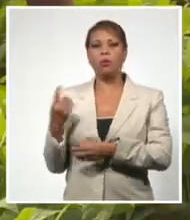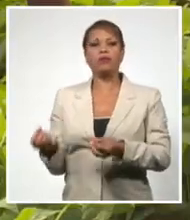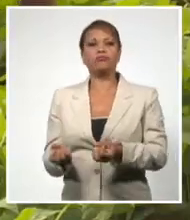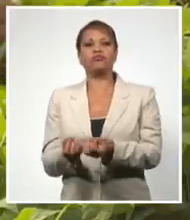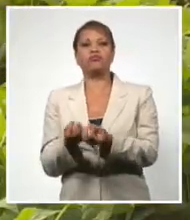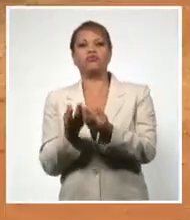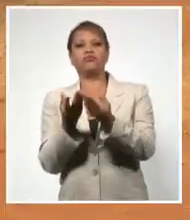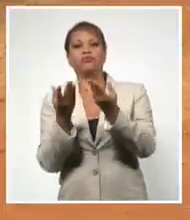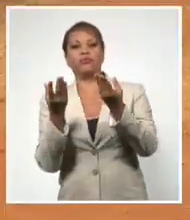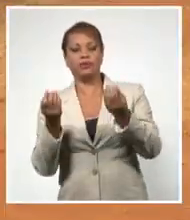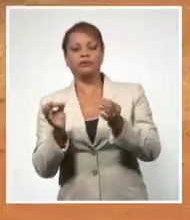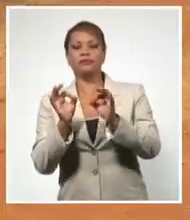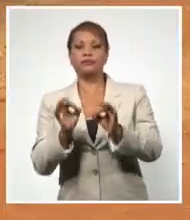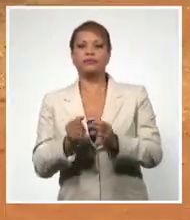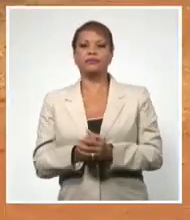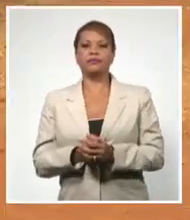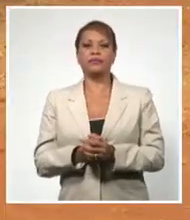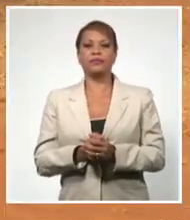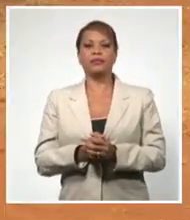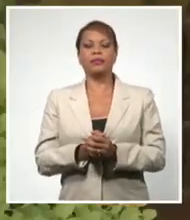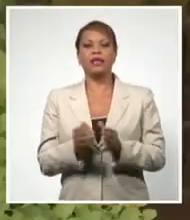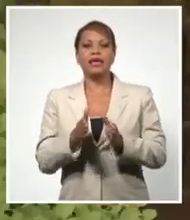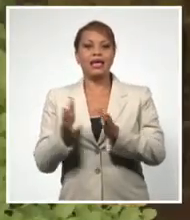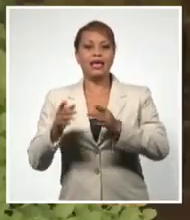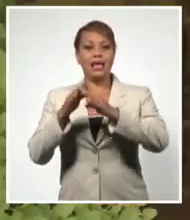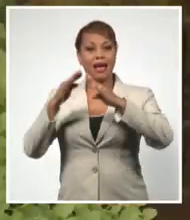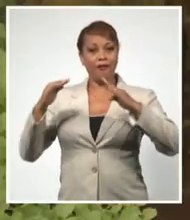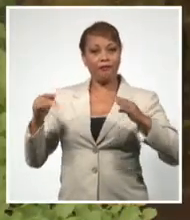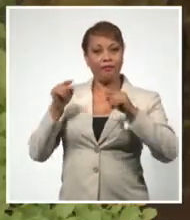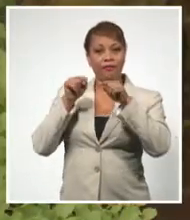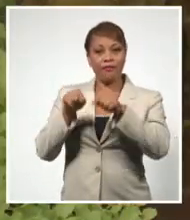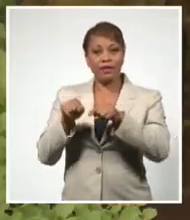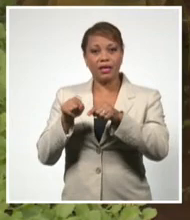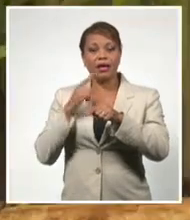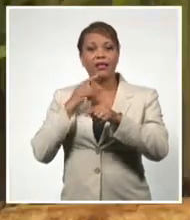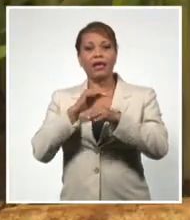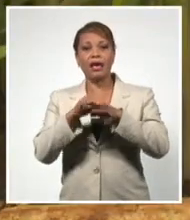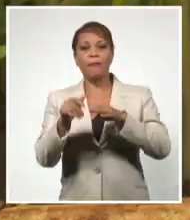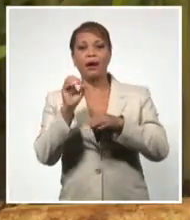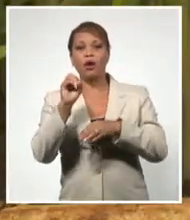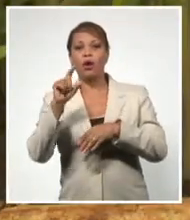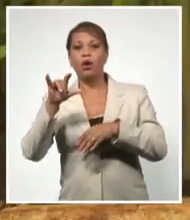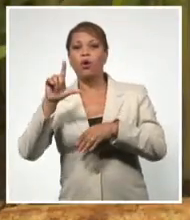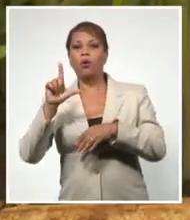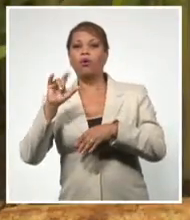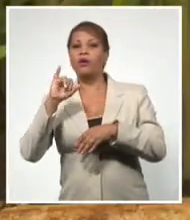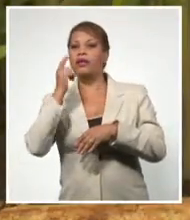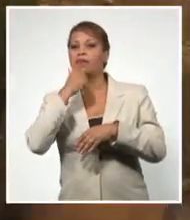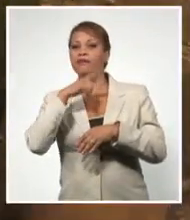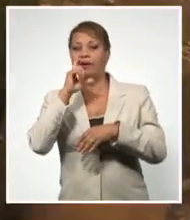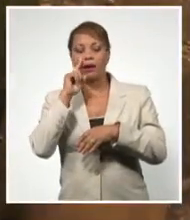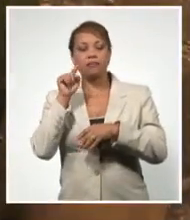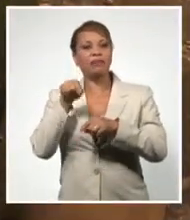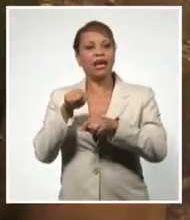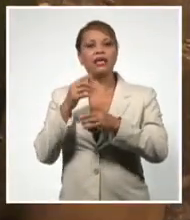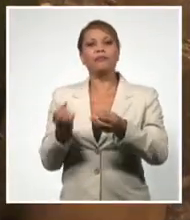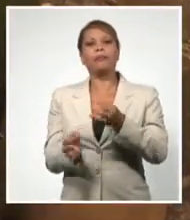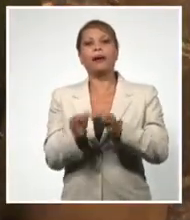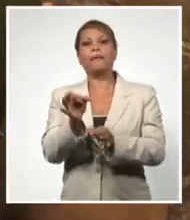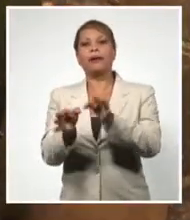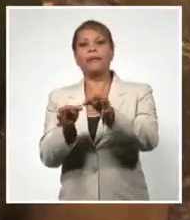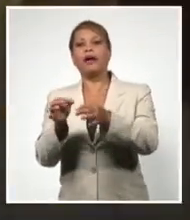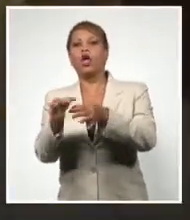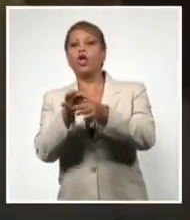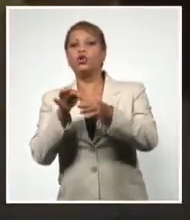lomas unionenses. Más al sur, desde la finca jagüeyense de los hermanos Oliva, se garantizan las posturas de tomate en sus